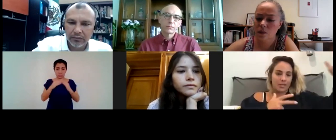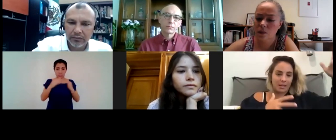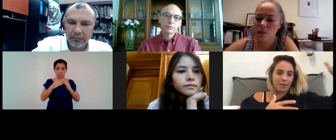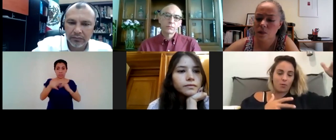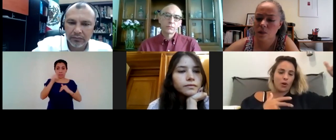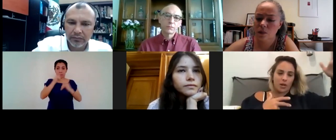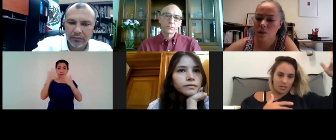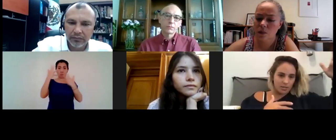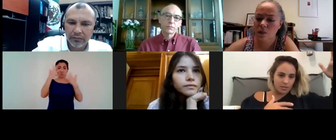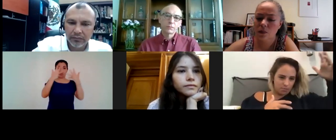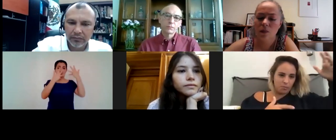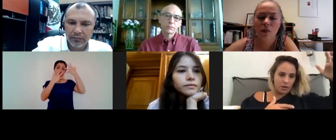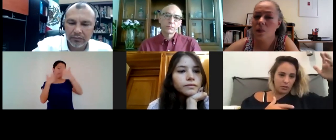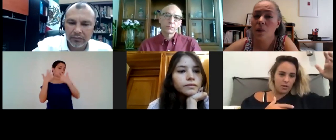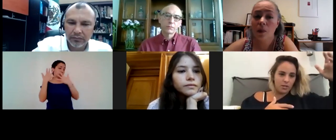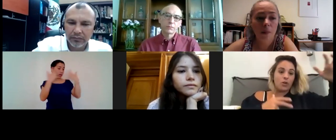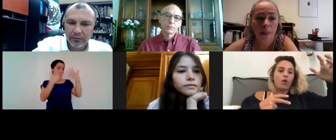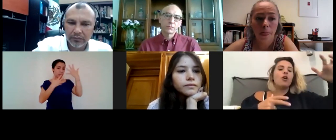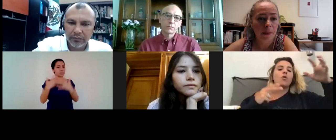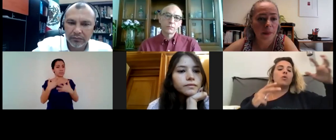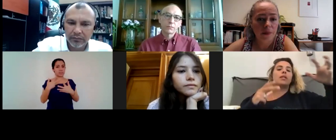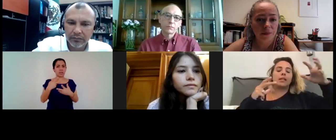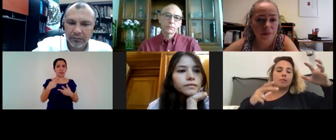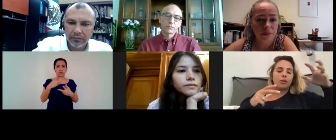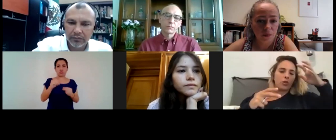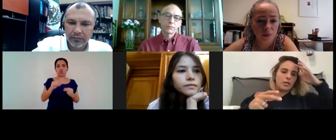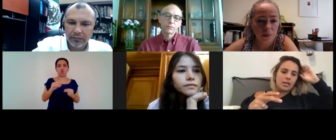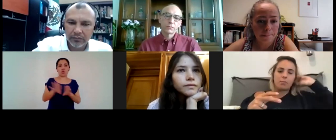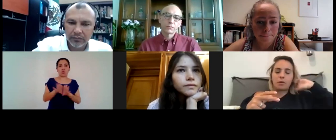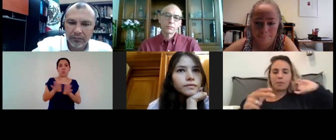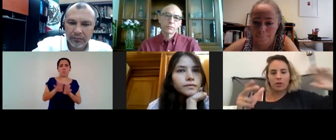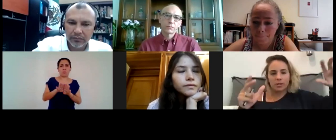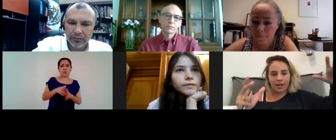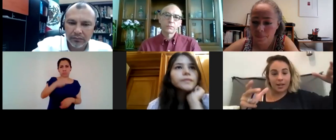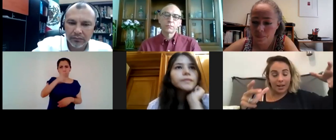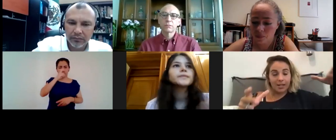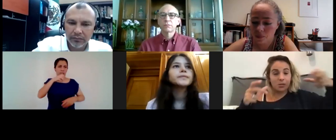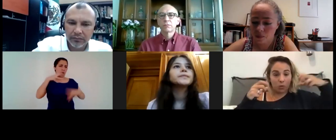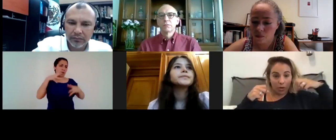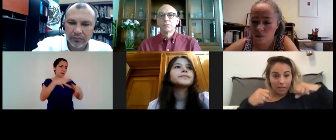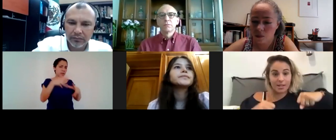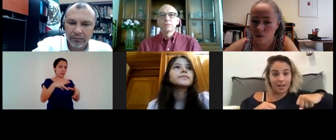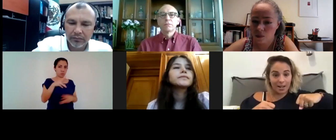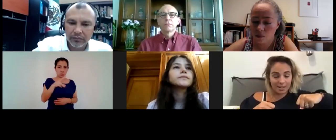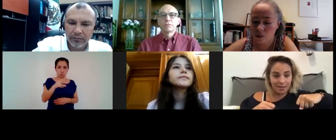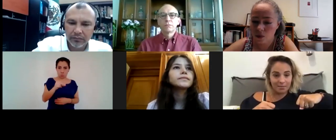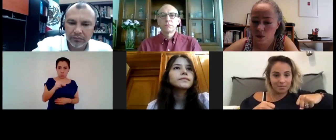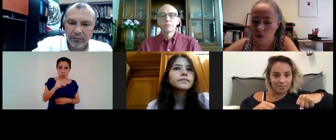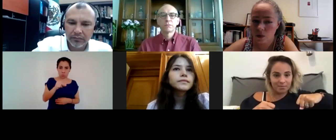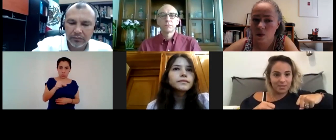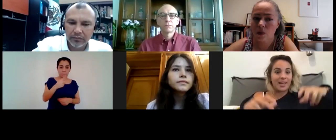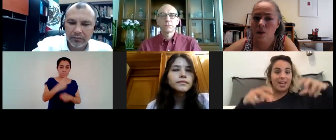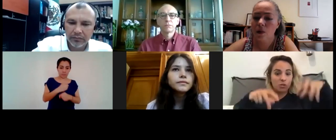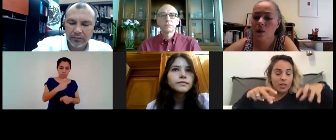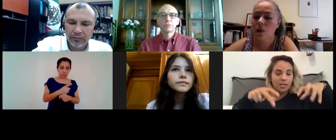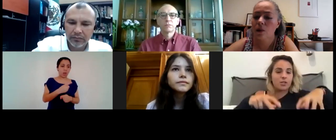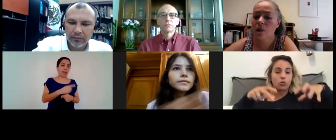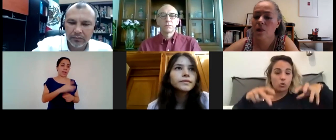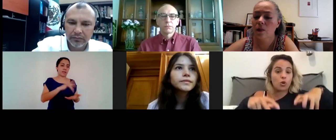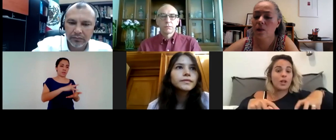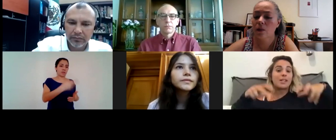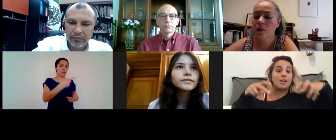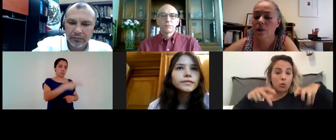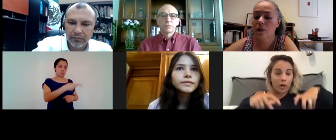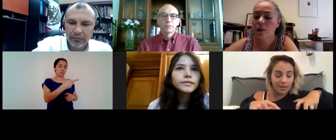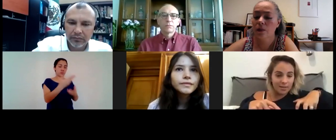madre porque estaba yo borracha, ¿sí me explico? Sino un entendimiento de decir, primero, antes que nada, gracias por regresar a casa y que esto haya sido